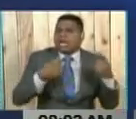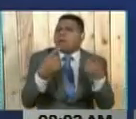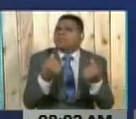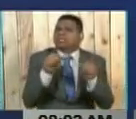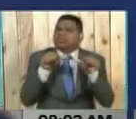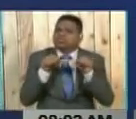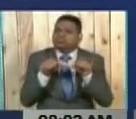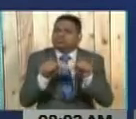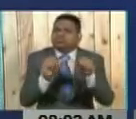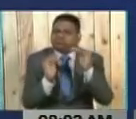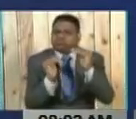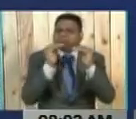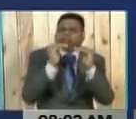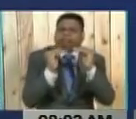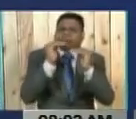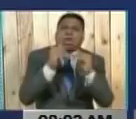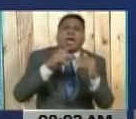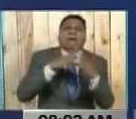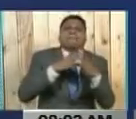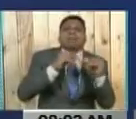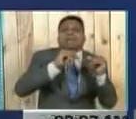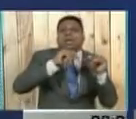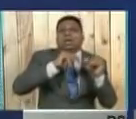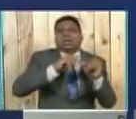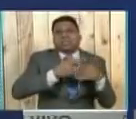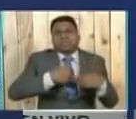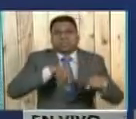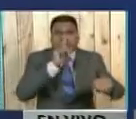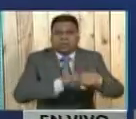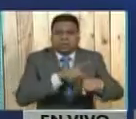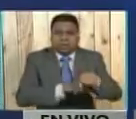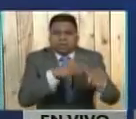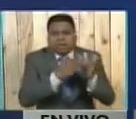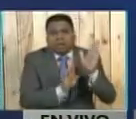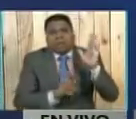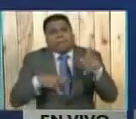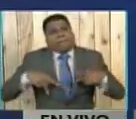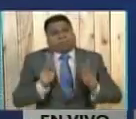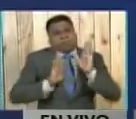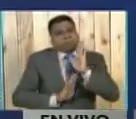estables, realistas, para un ciclo que nos permita una expansión económica,